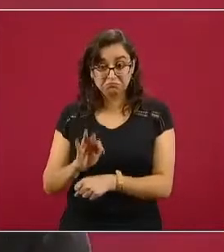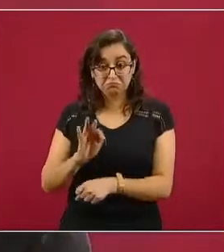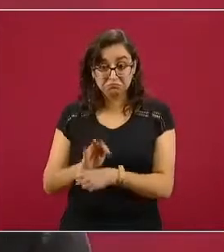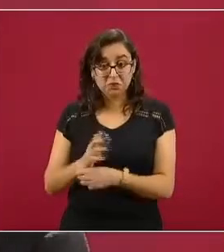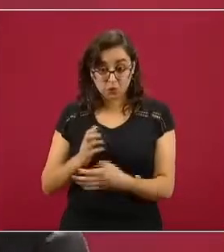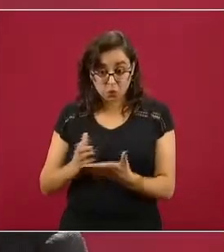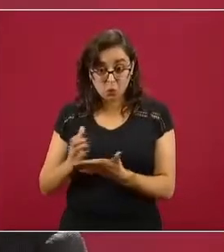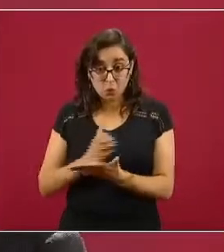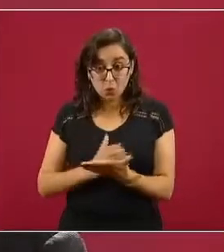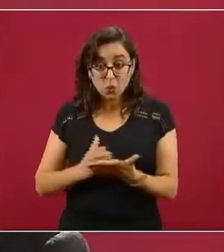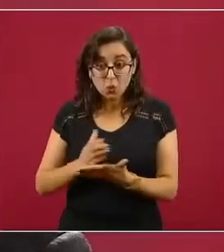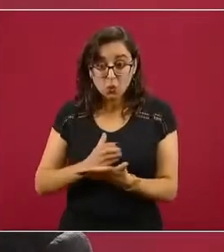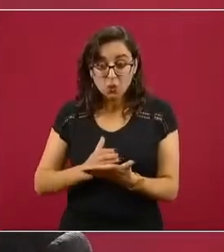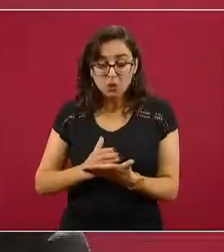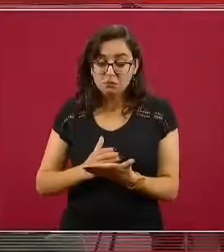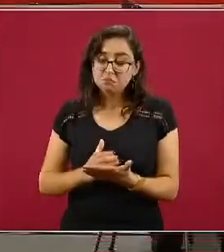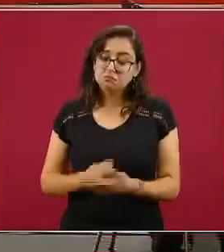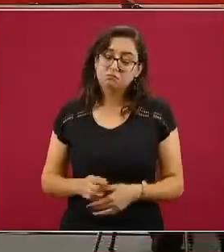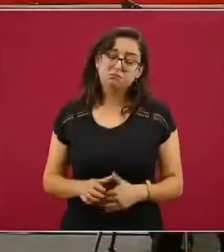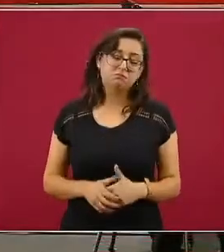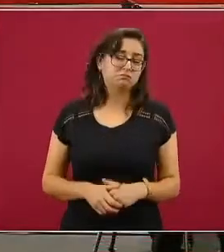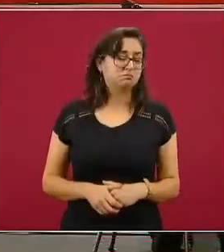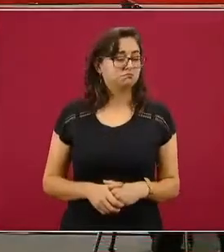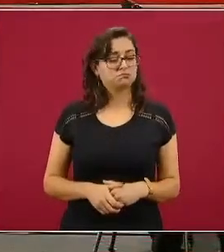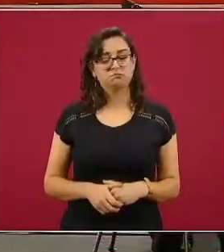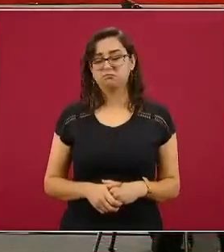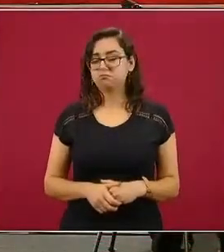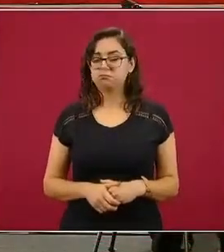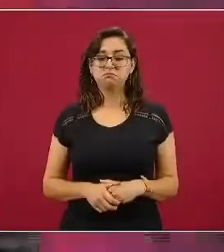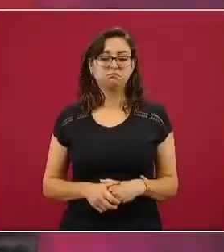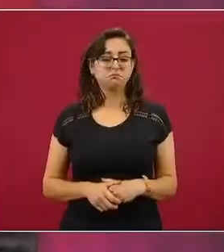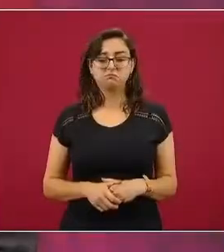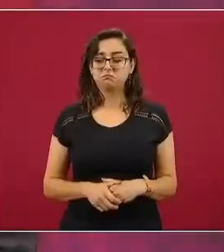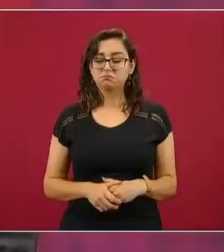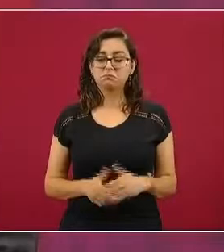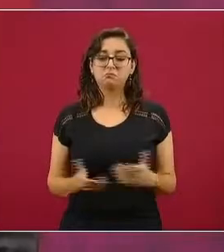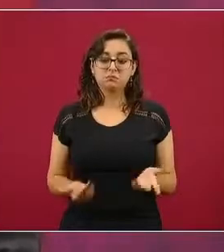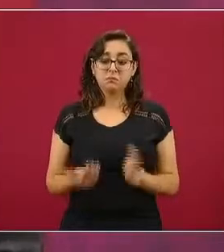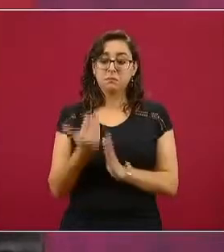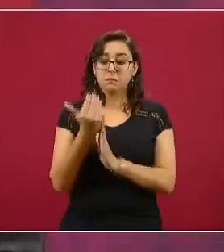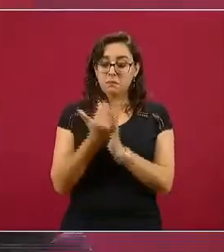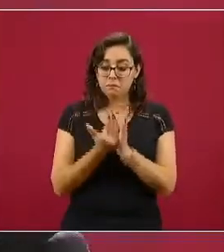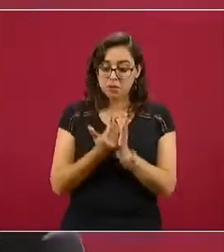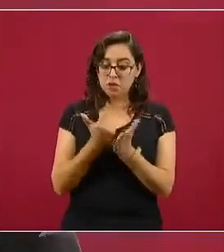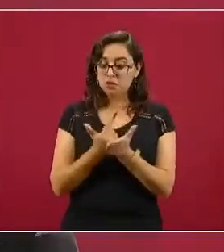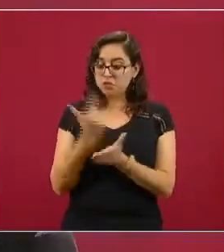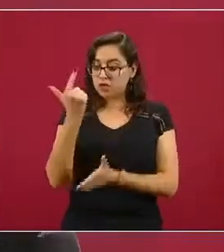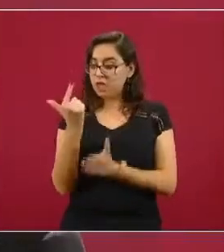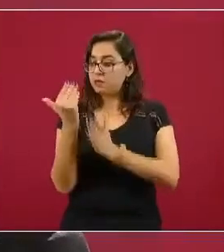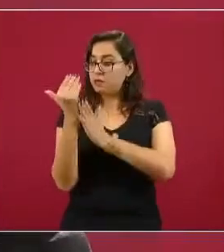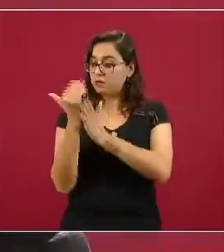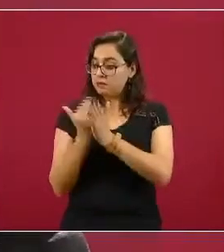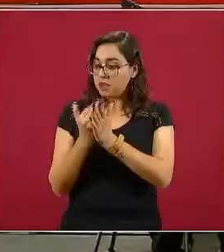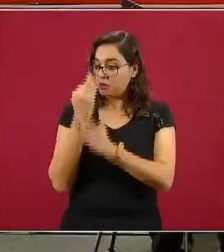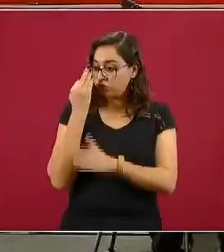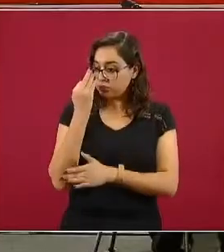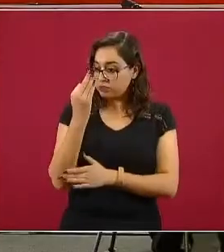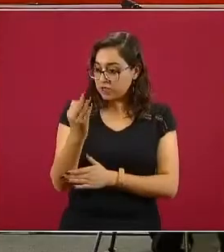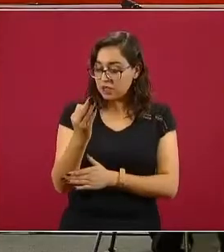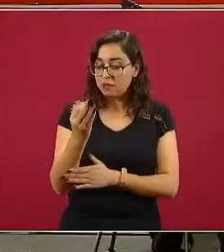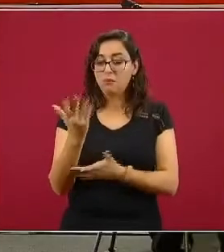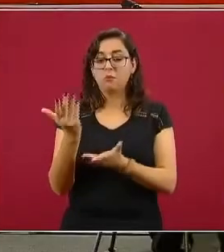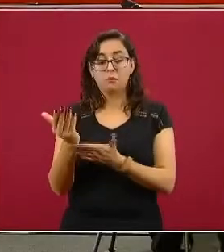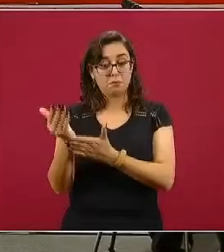para los propósitos principales, que son estos: reducir el riesgo de complicaciones, reducir la duración de la